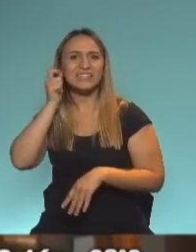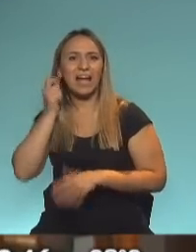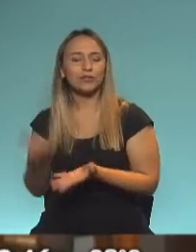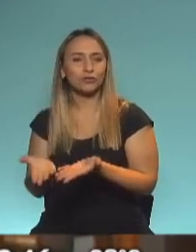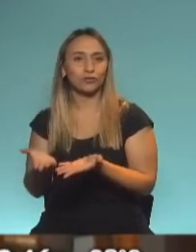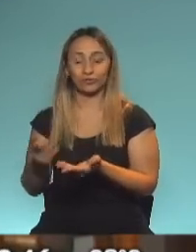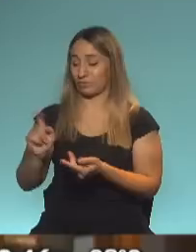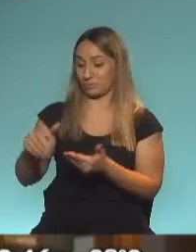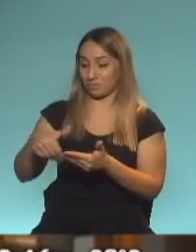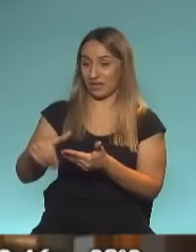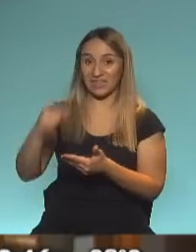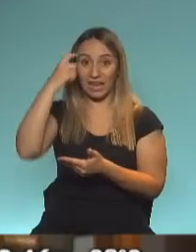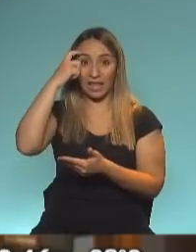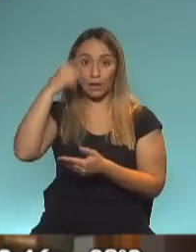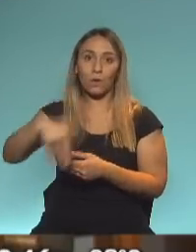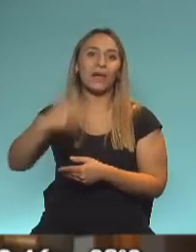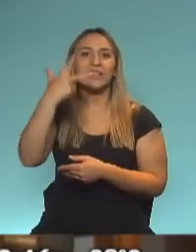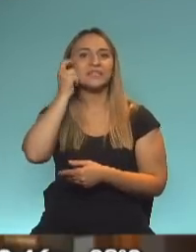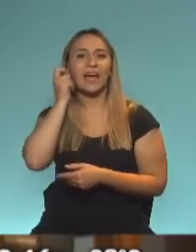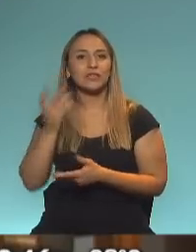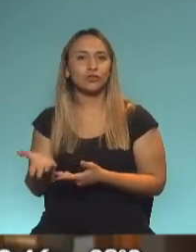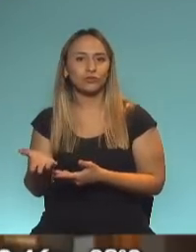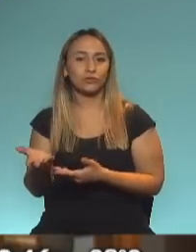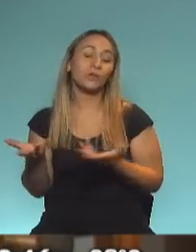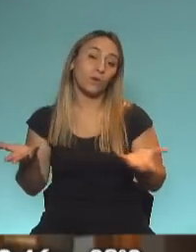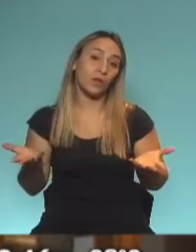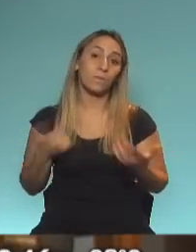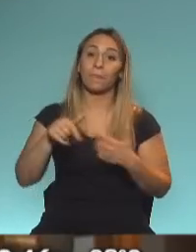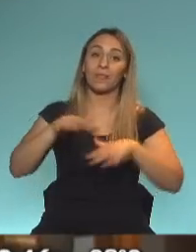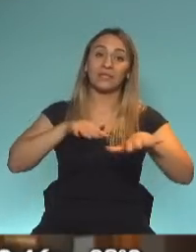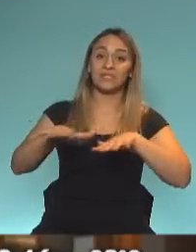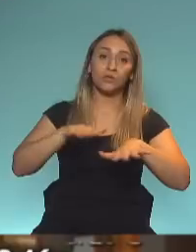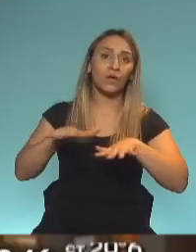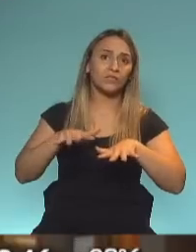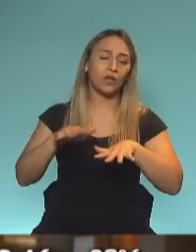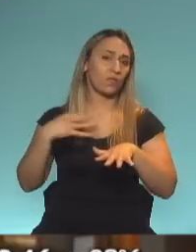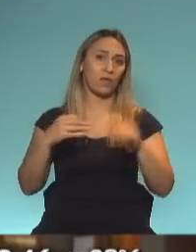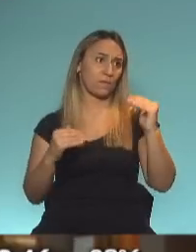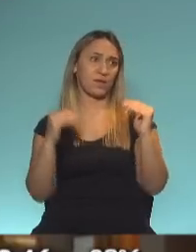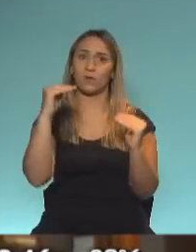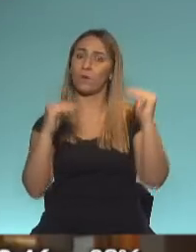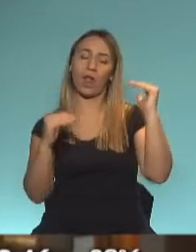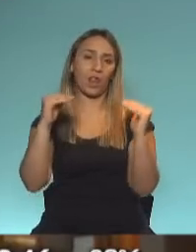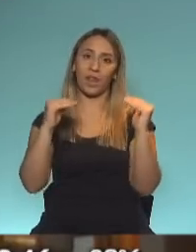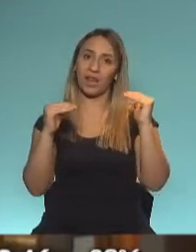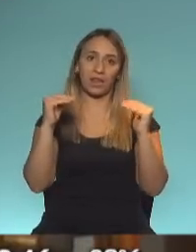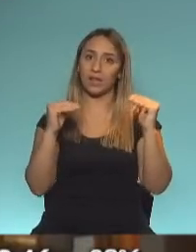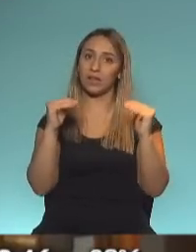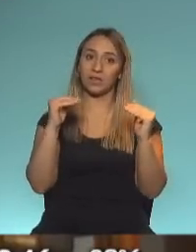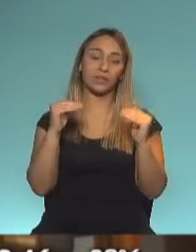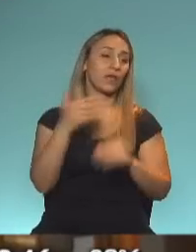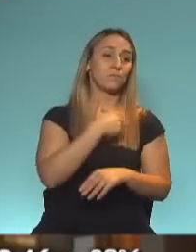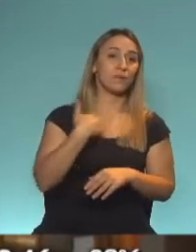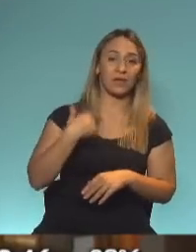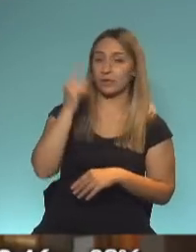este mes de enero y creo que, bueno, es una situación donde hay que equiparar la situación de madres